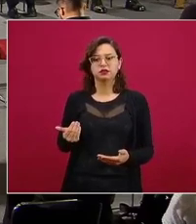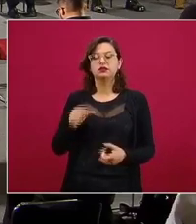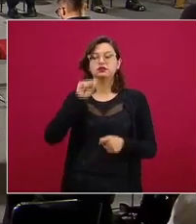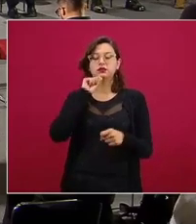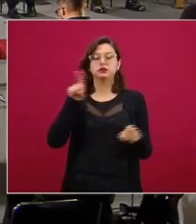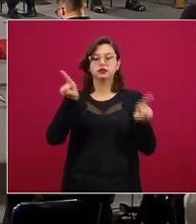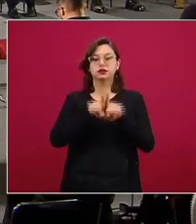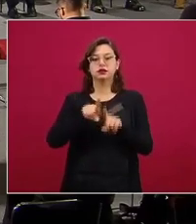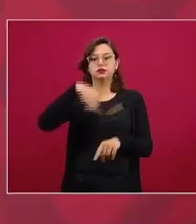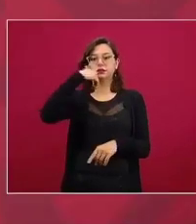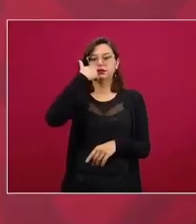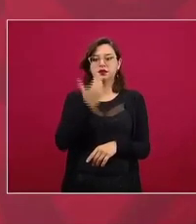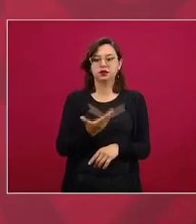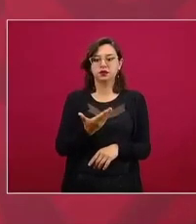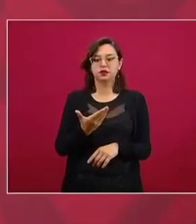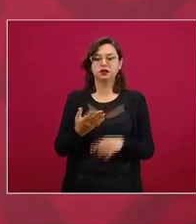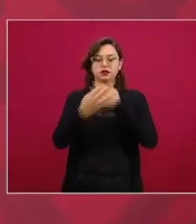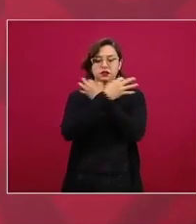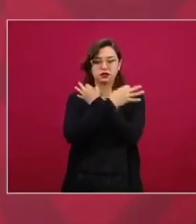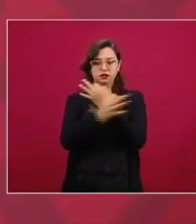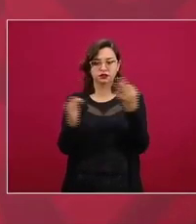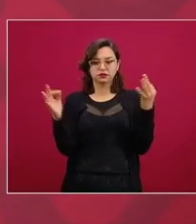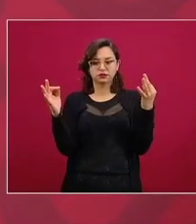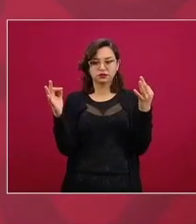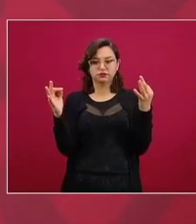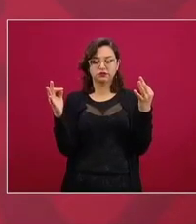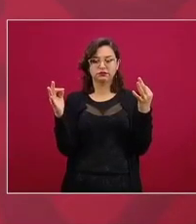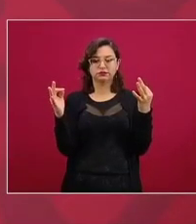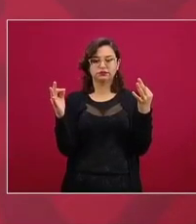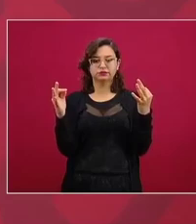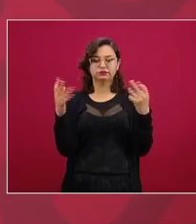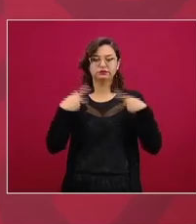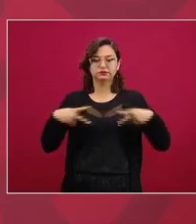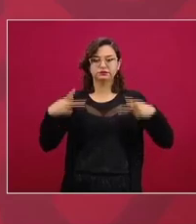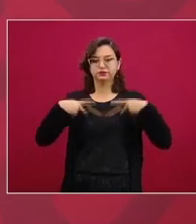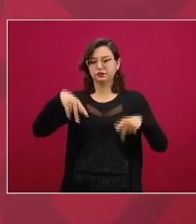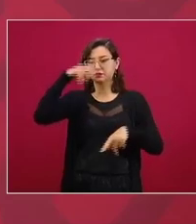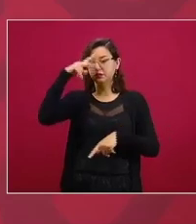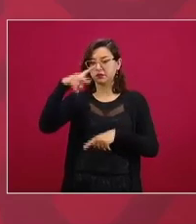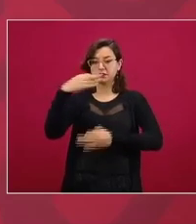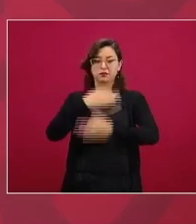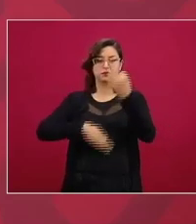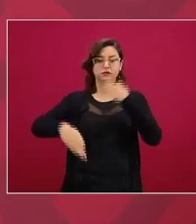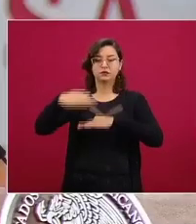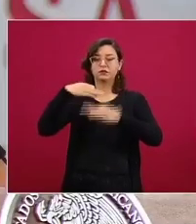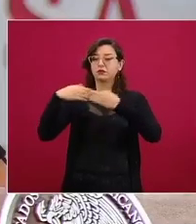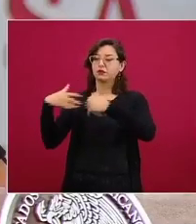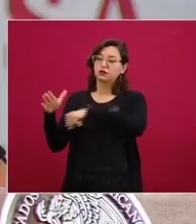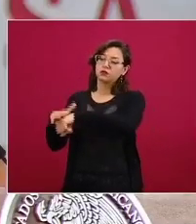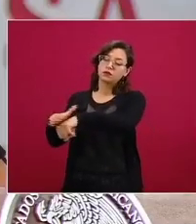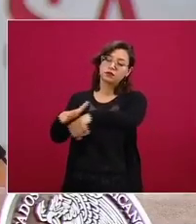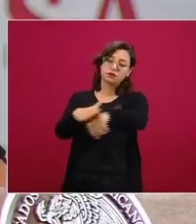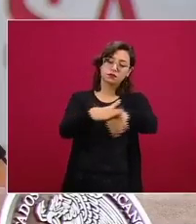también transmitir un mensaje a todos los mexicanos,